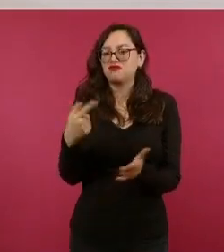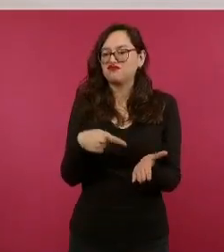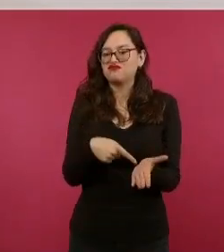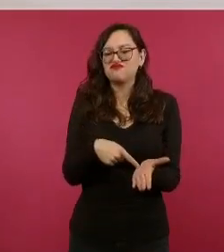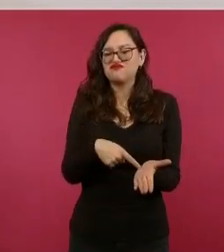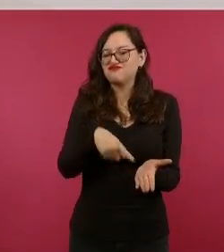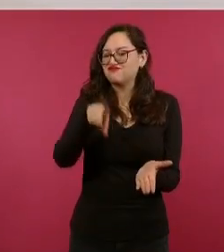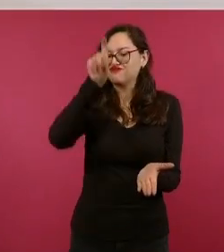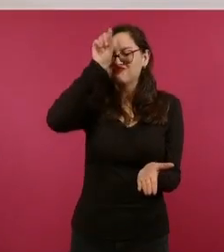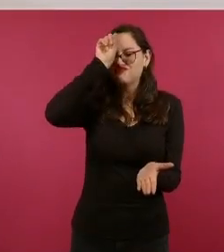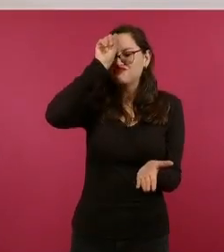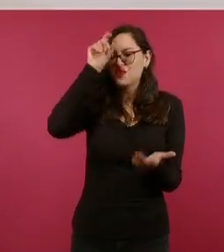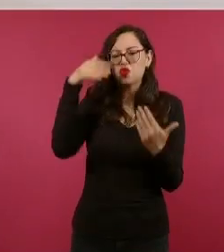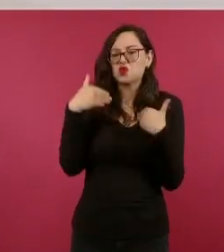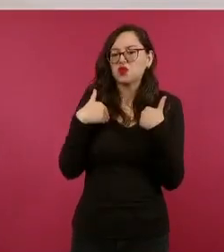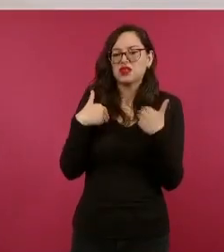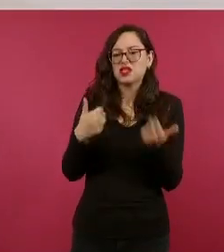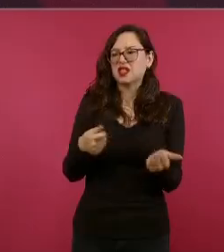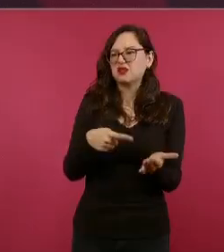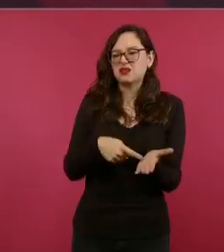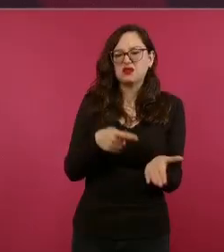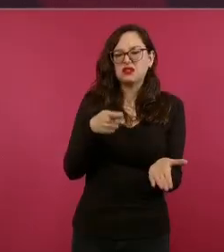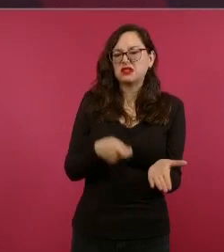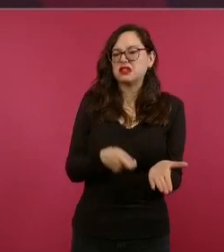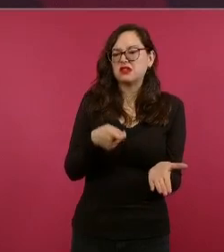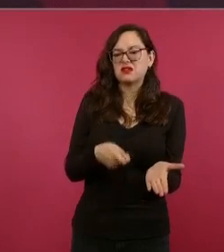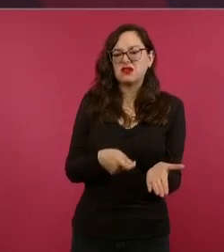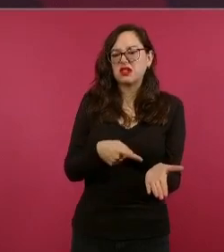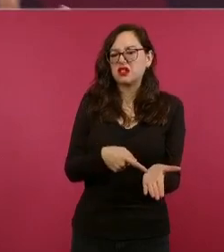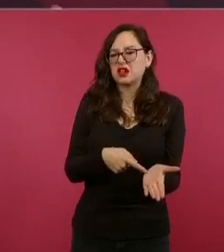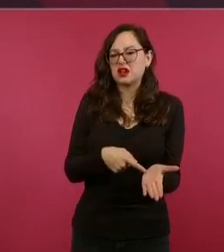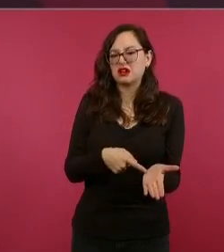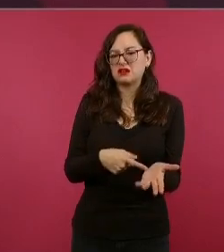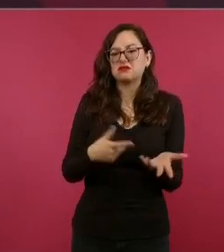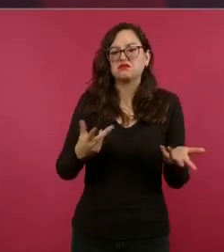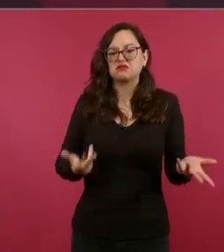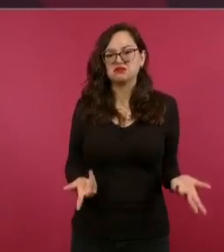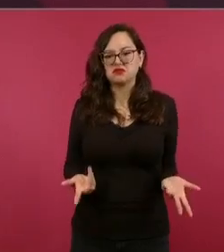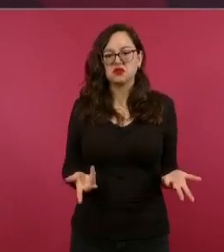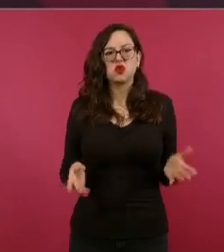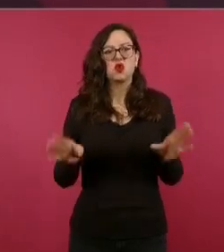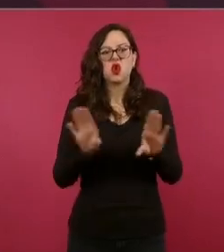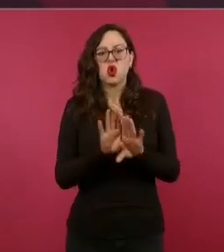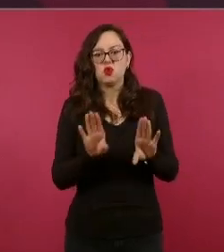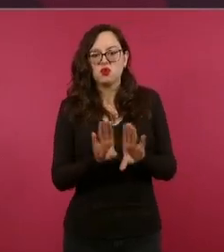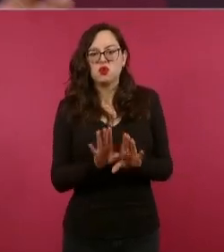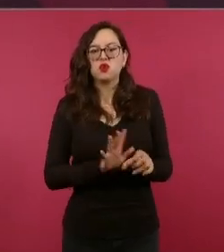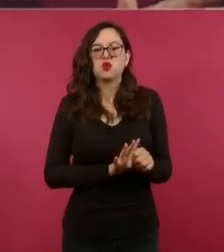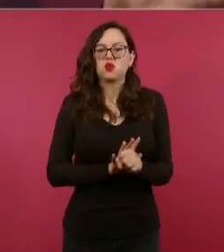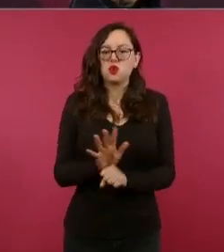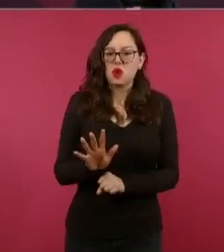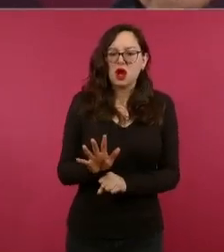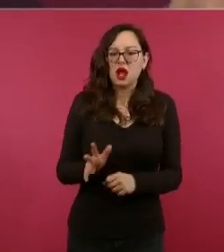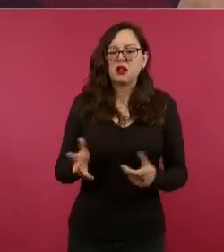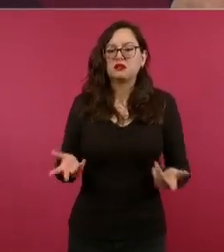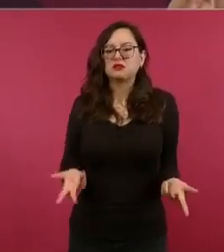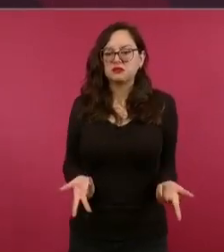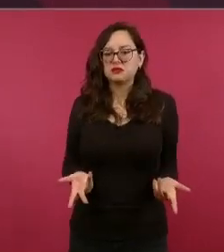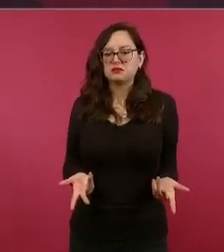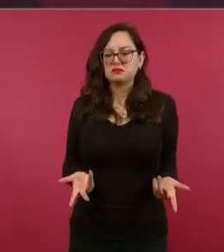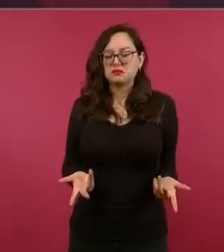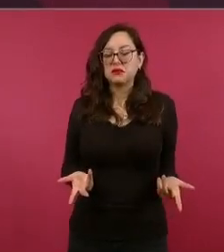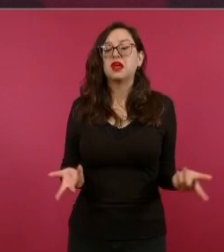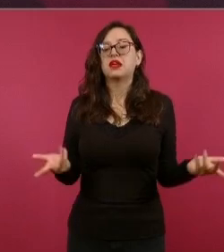con sus resoluciones. Nada más que nos digan cómo, y les vamos a hacer algunas